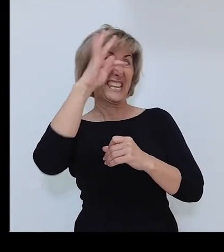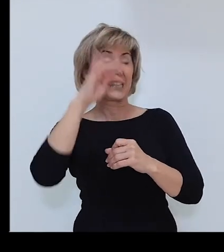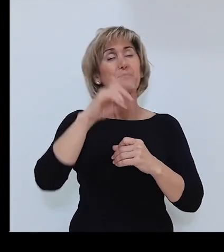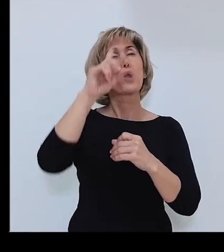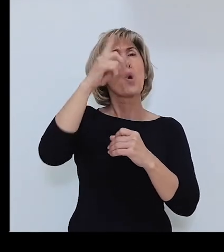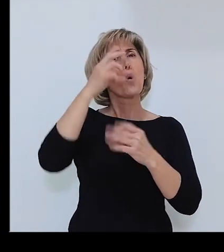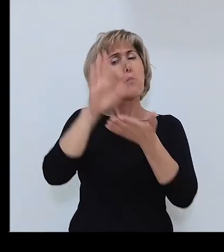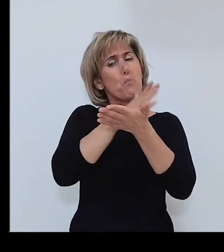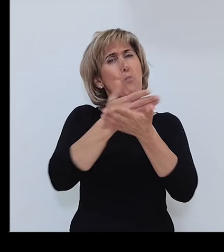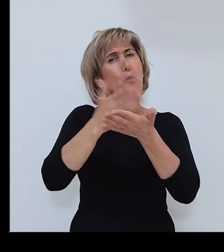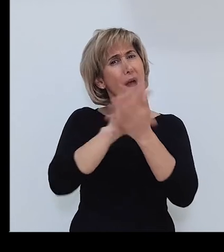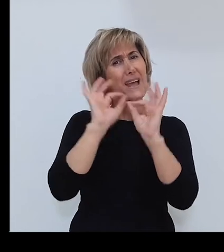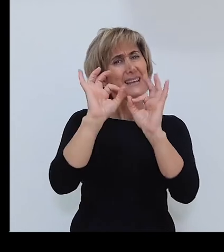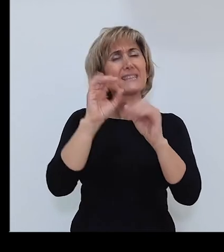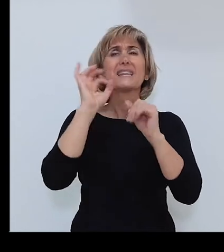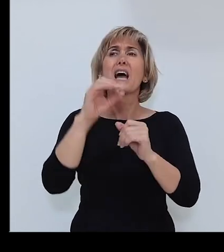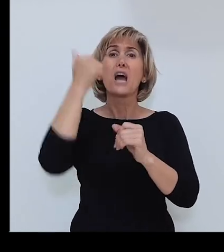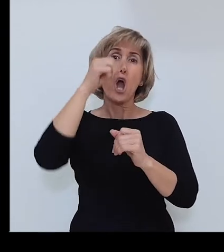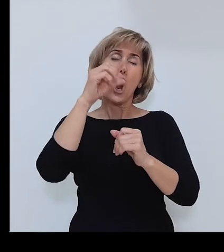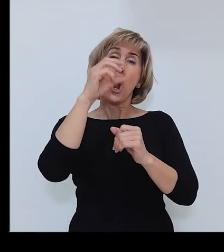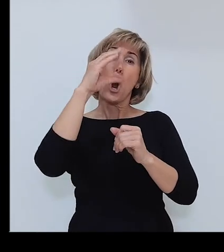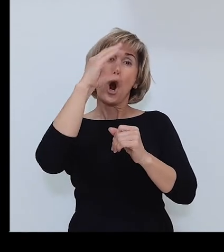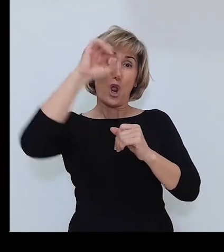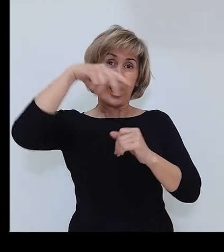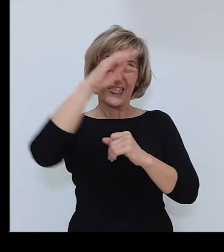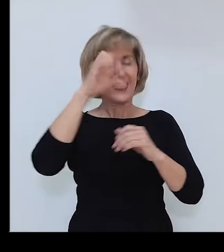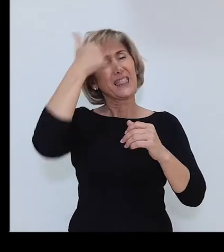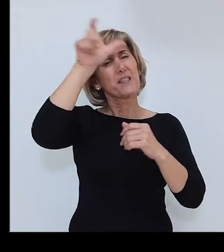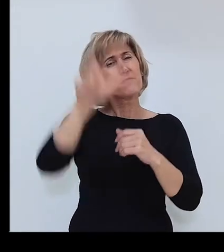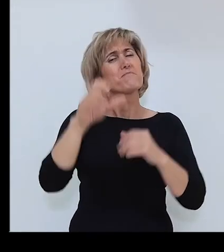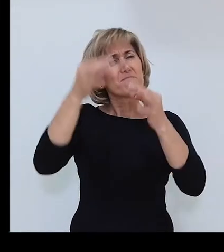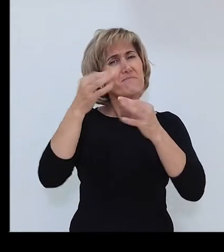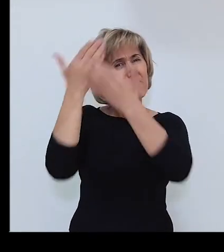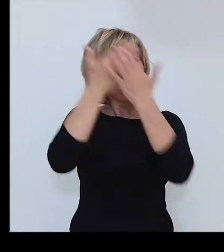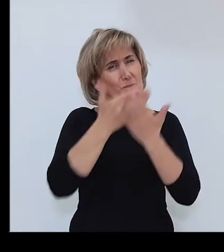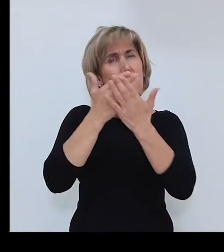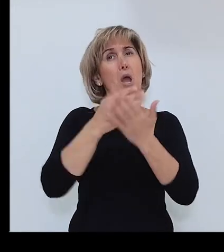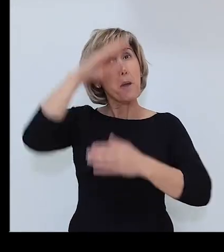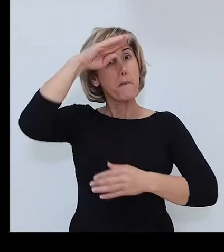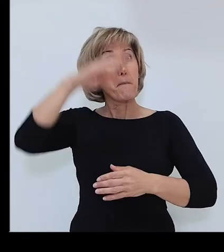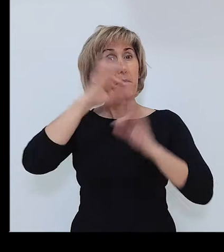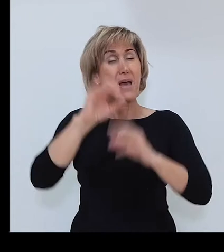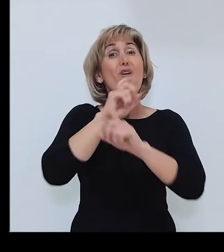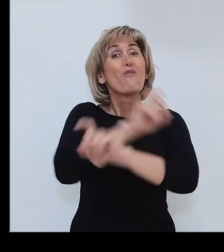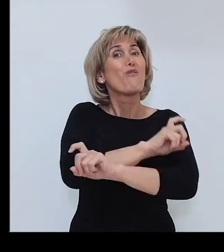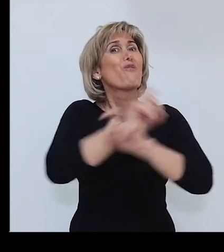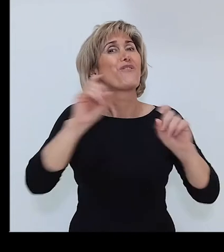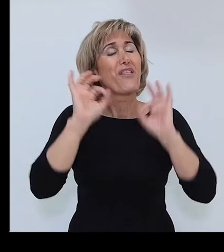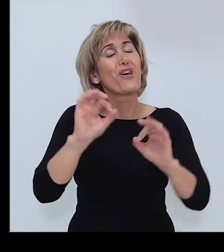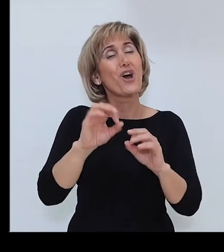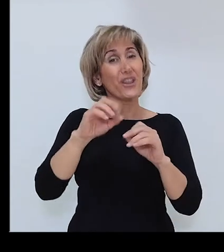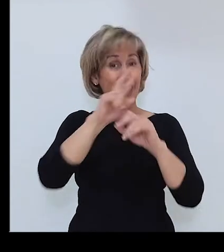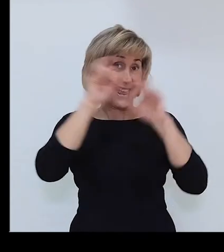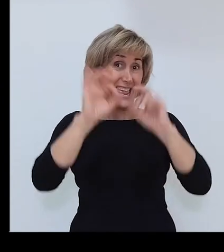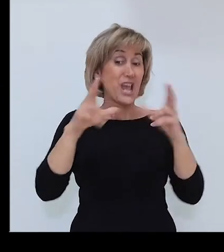coetáneo suyo, que en este caso es Augusto Comte, que es, pues siempre se ha estudiado, el padre fundador de la sociología, o por lo menos el que